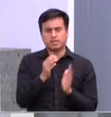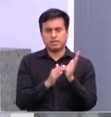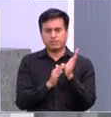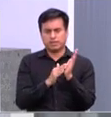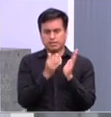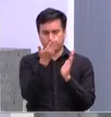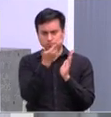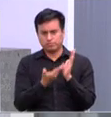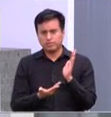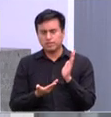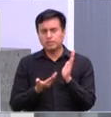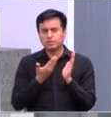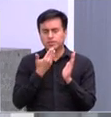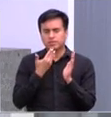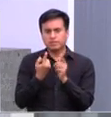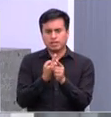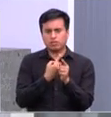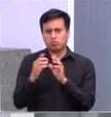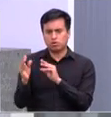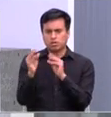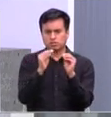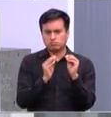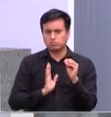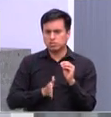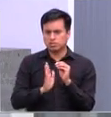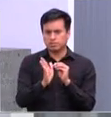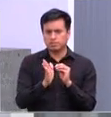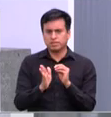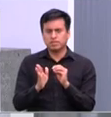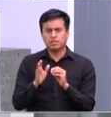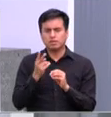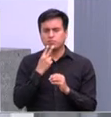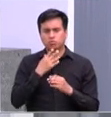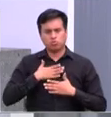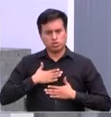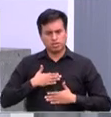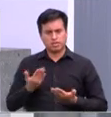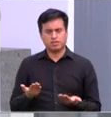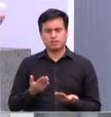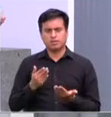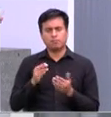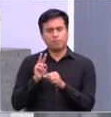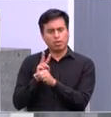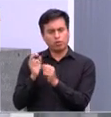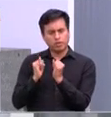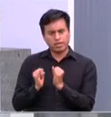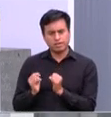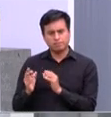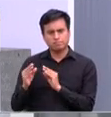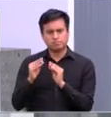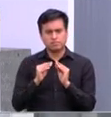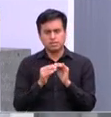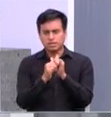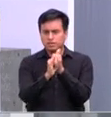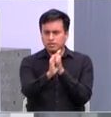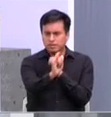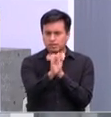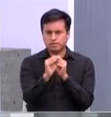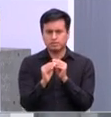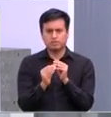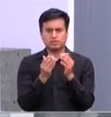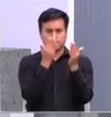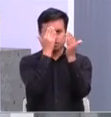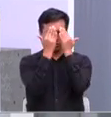Evangelio, dialoga constantemente con la biología, con la pedagogía, con la ingeniería, con